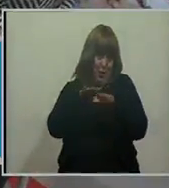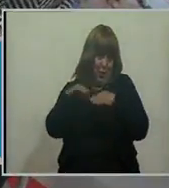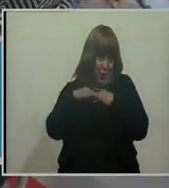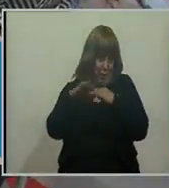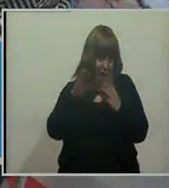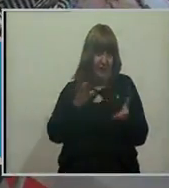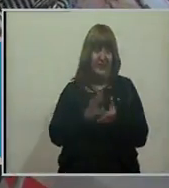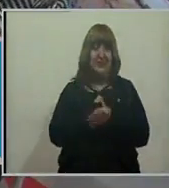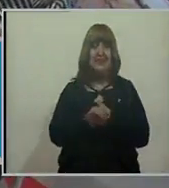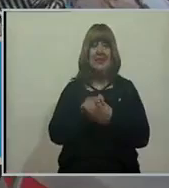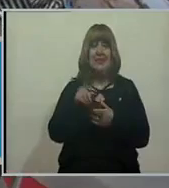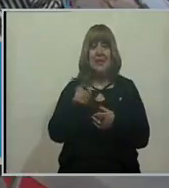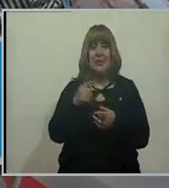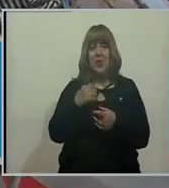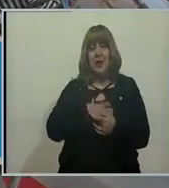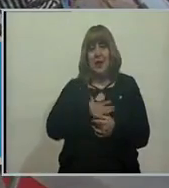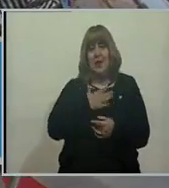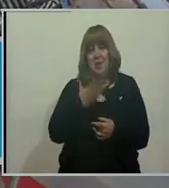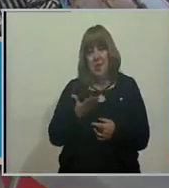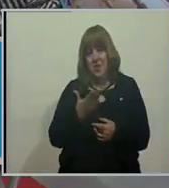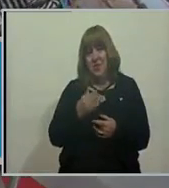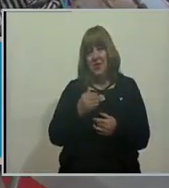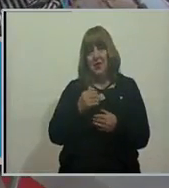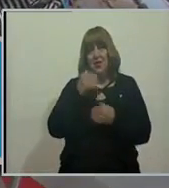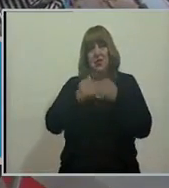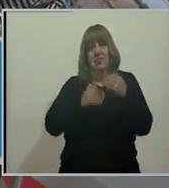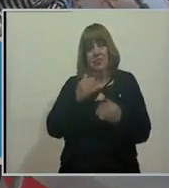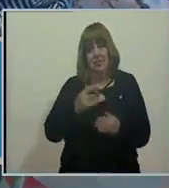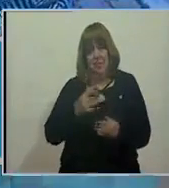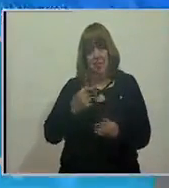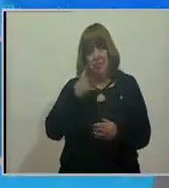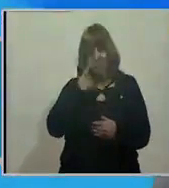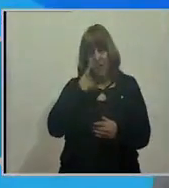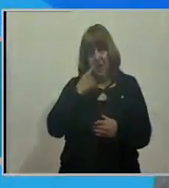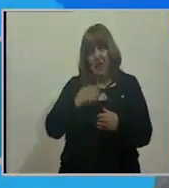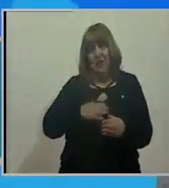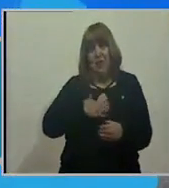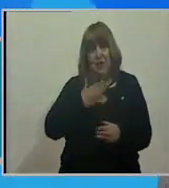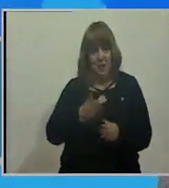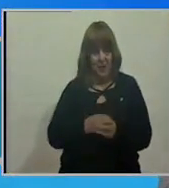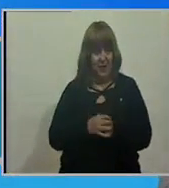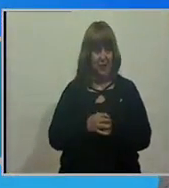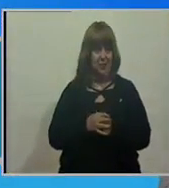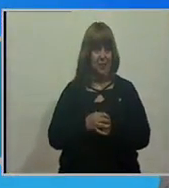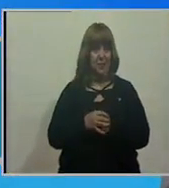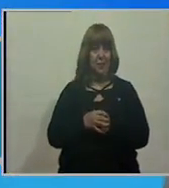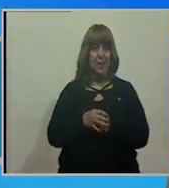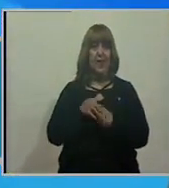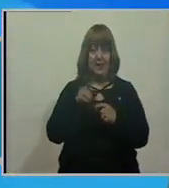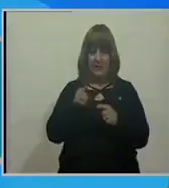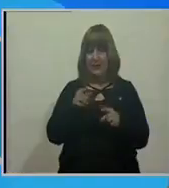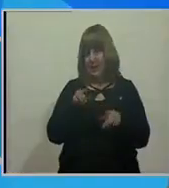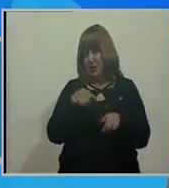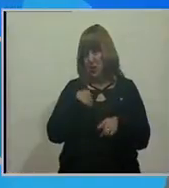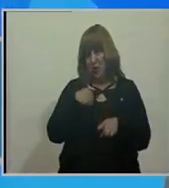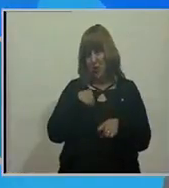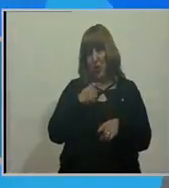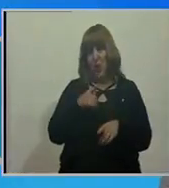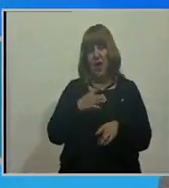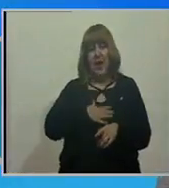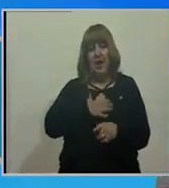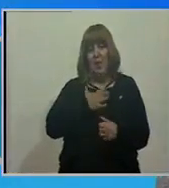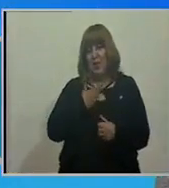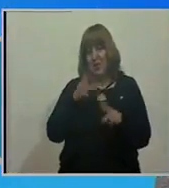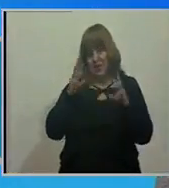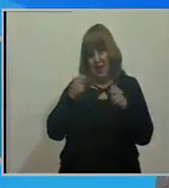de superar las cosas con amor, de avanzar con amor y de vivir con amor. Sí, sí, mi mensaje pasa por ese lado, por el amor,